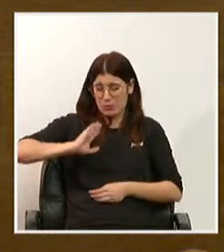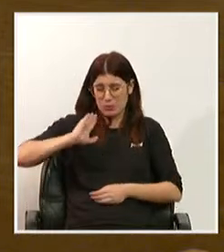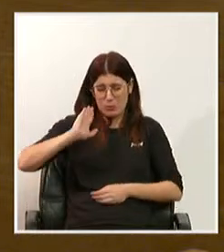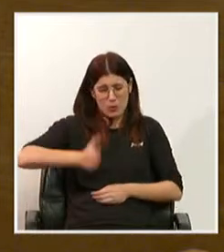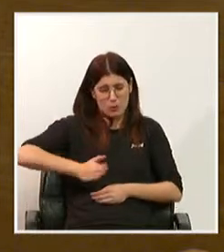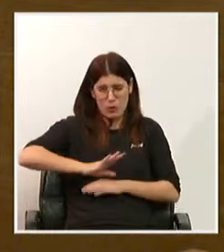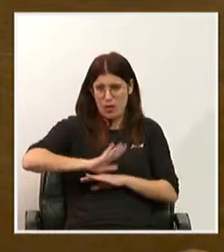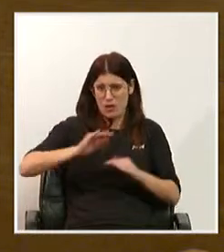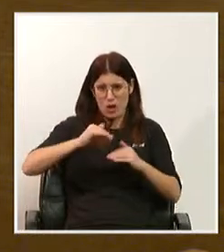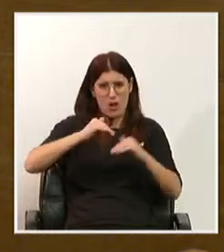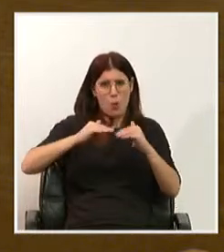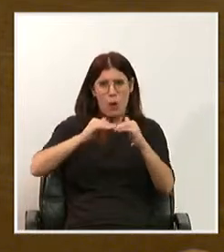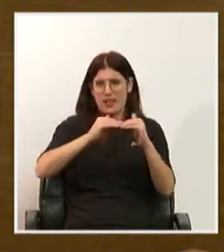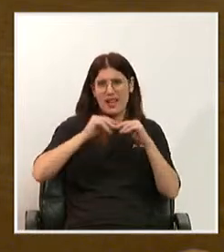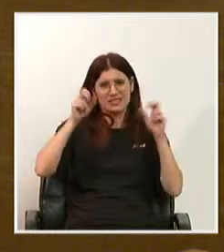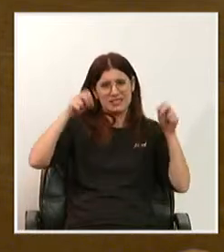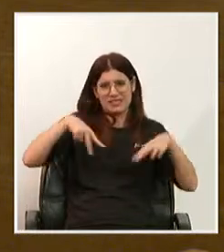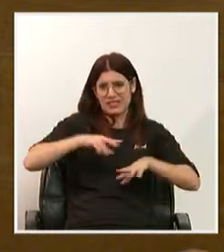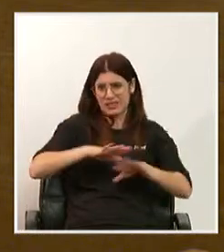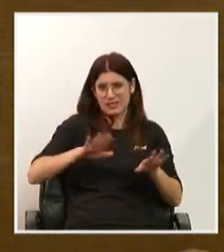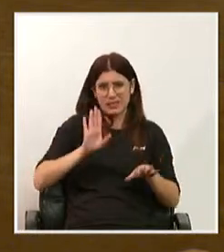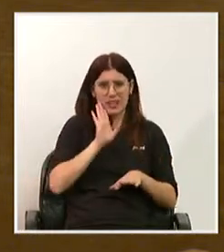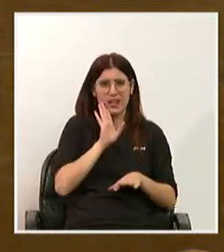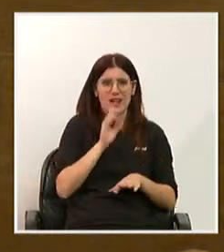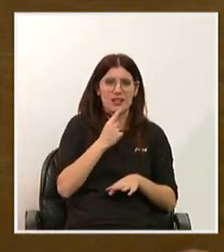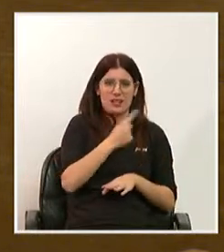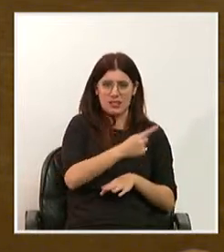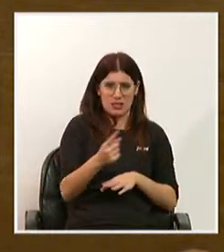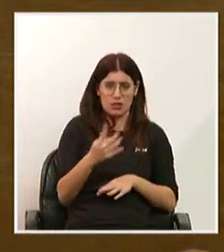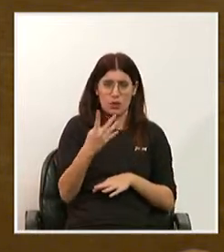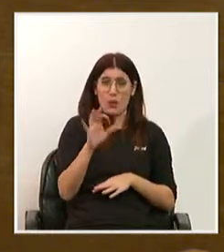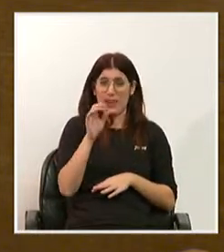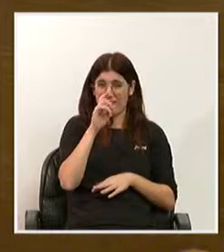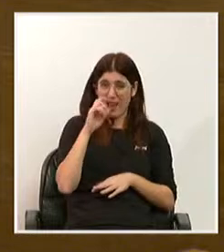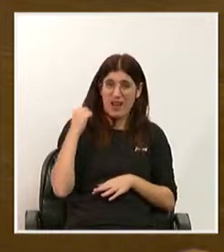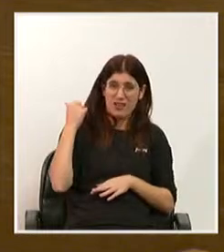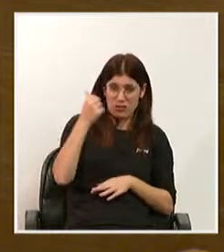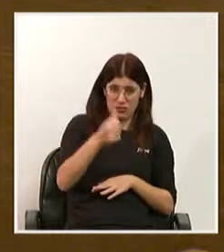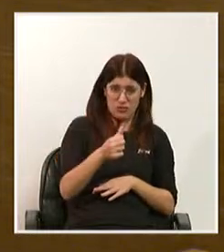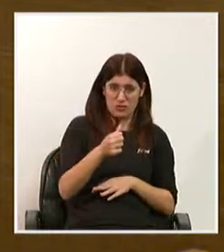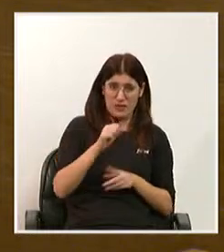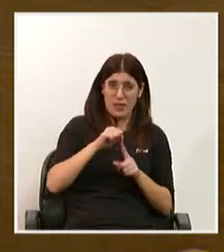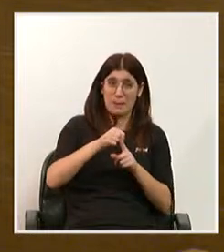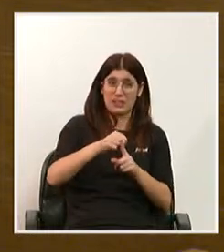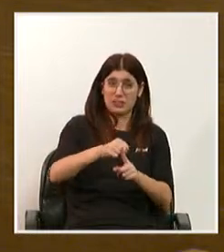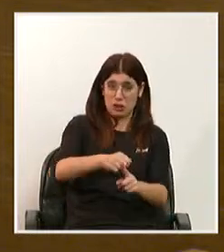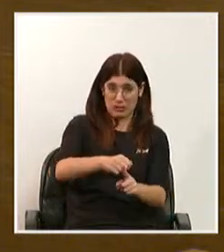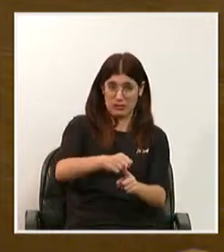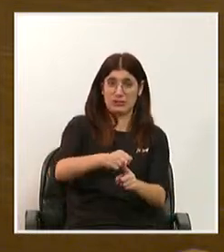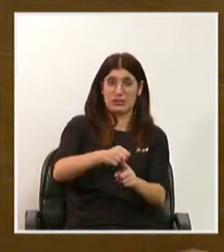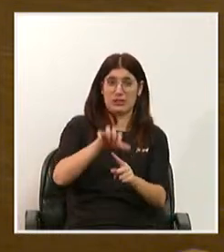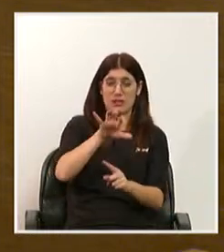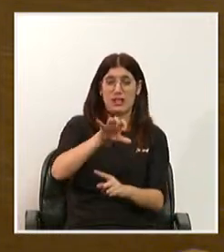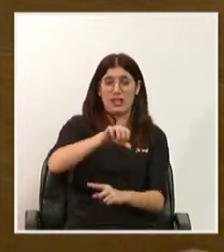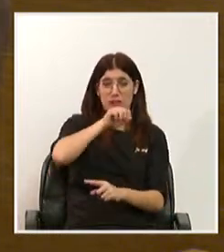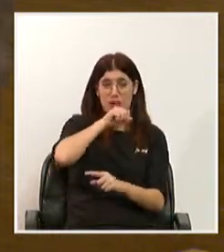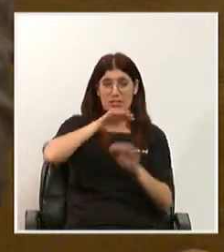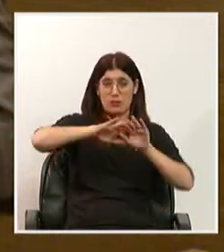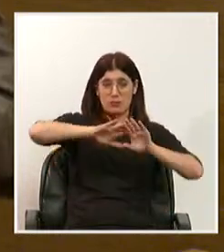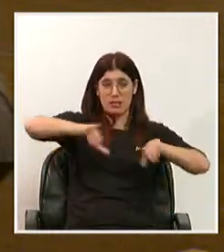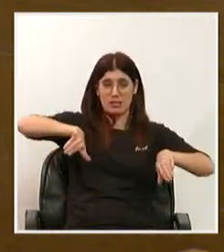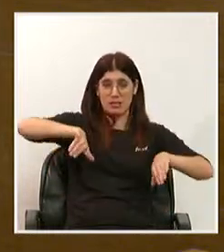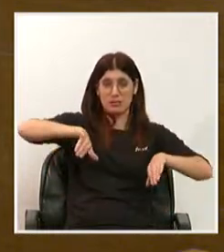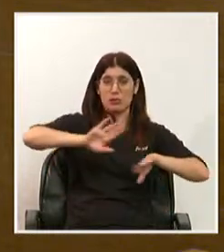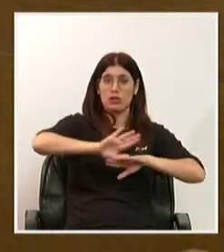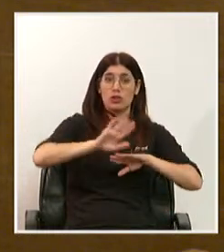igualdad de los españoles que como les decía 40 años de presiones del nacionalismo y el el separatismo solo